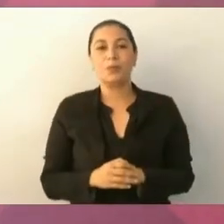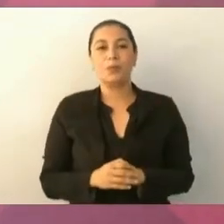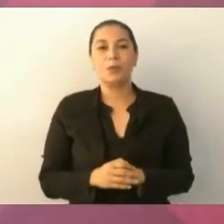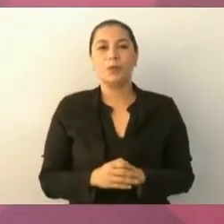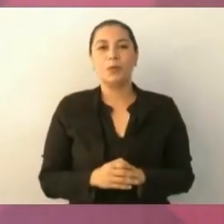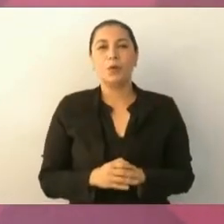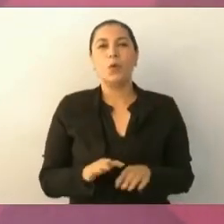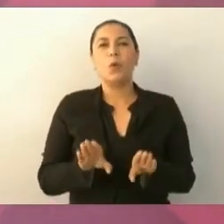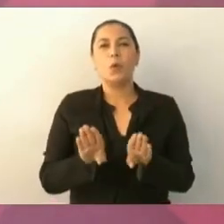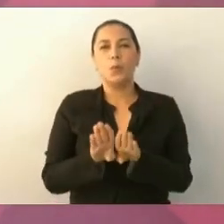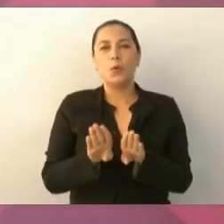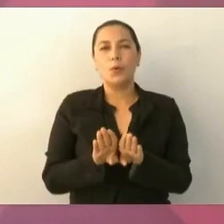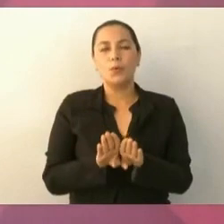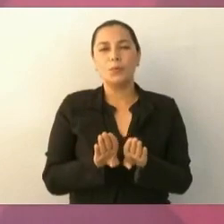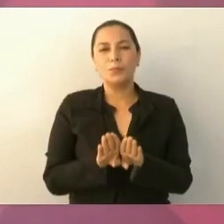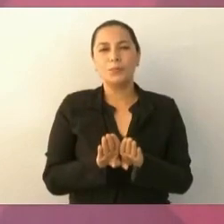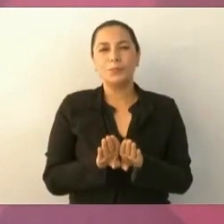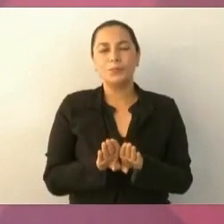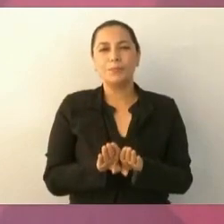el